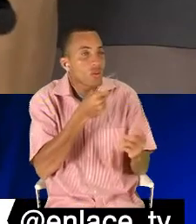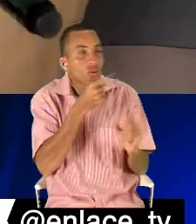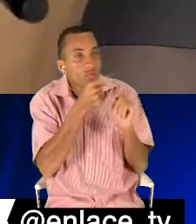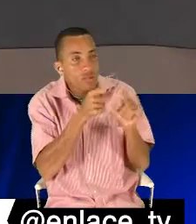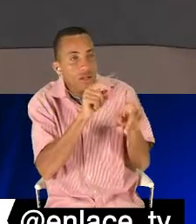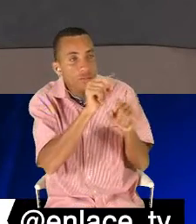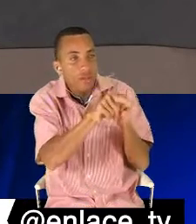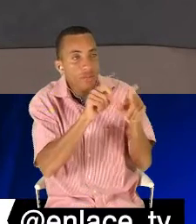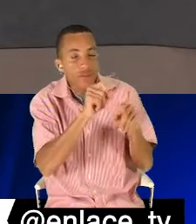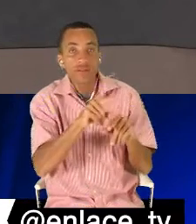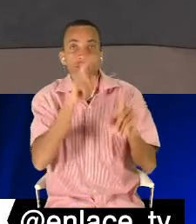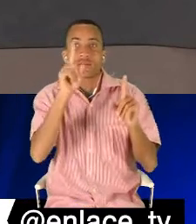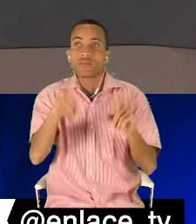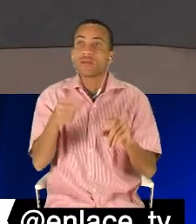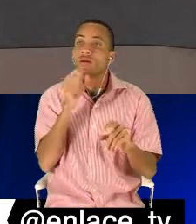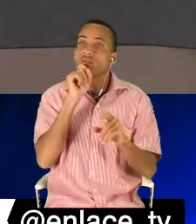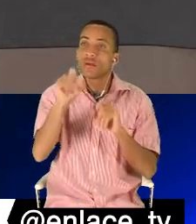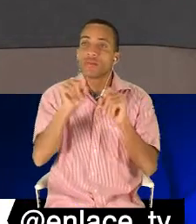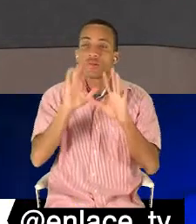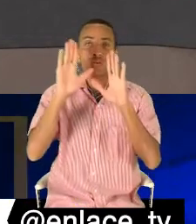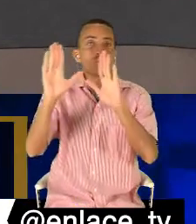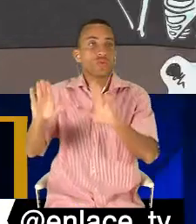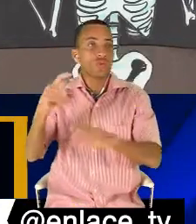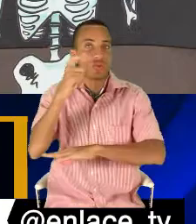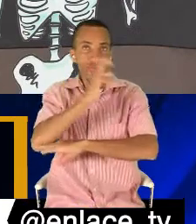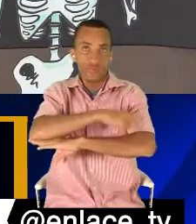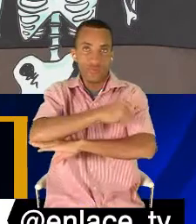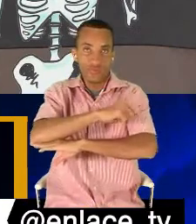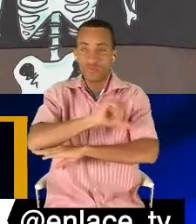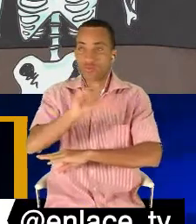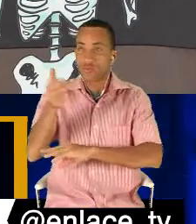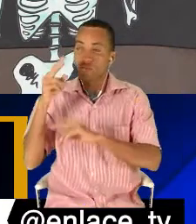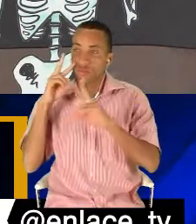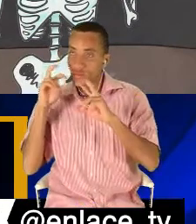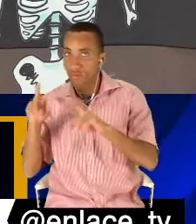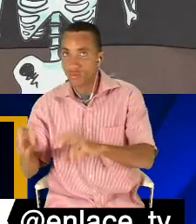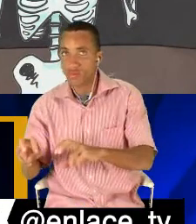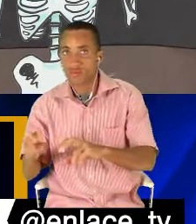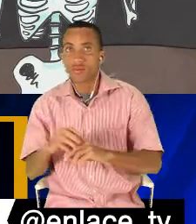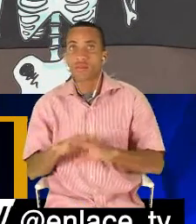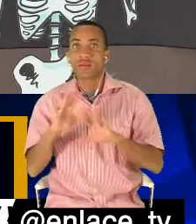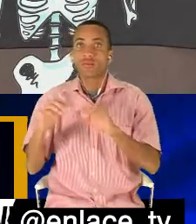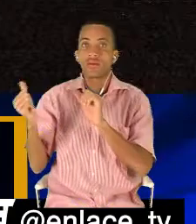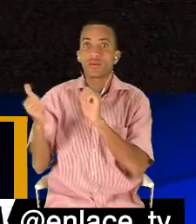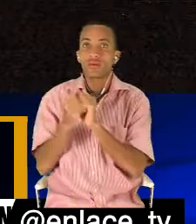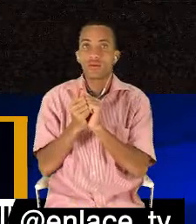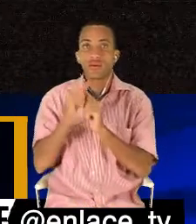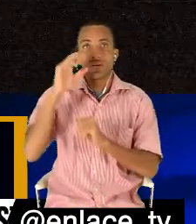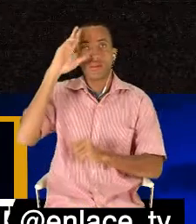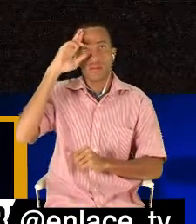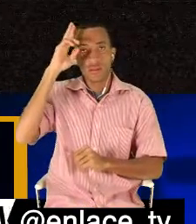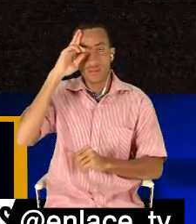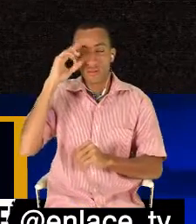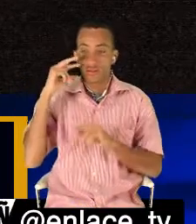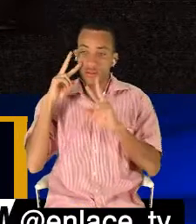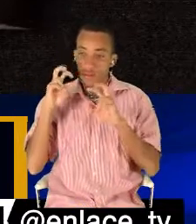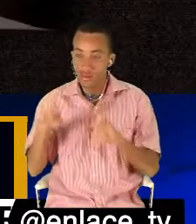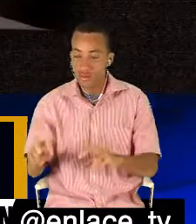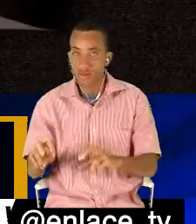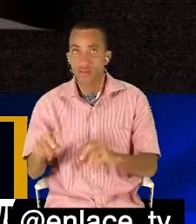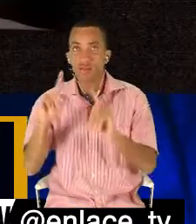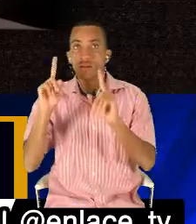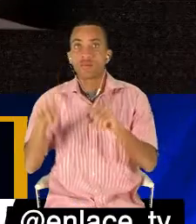personas del sector petrolero, otros investigadores, pero afortunadamente nos acompaña la razón y nos acompaña la investigación.